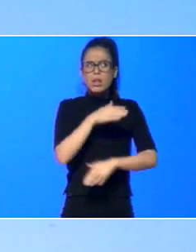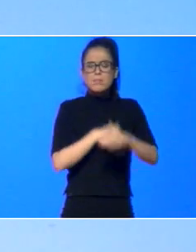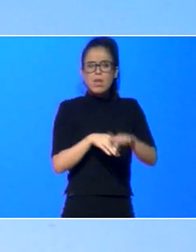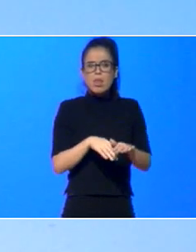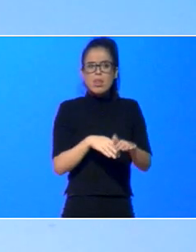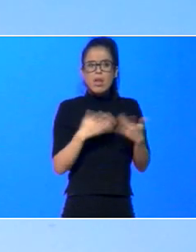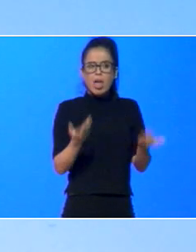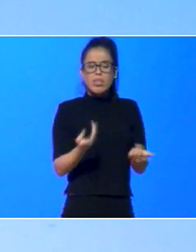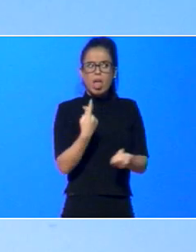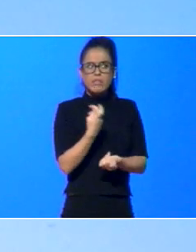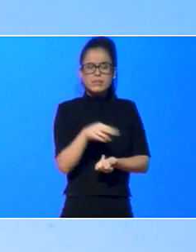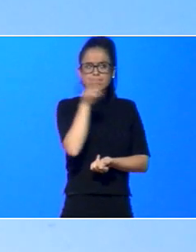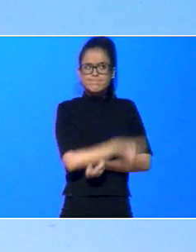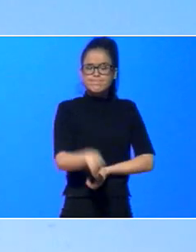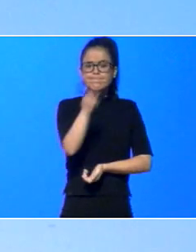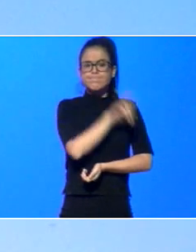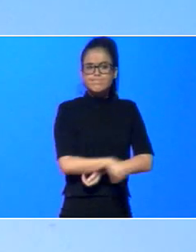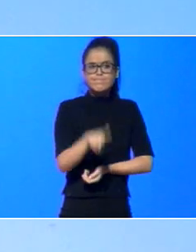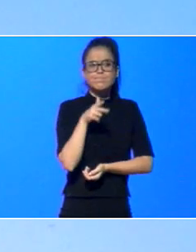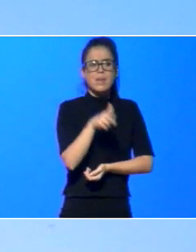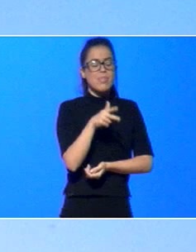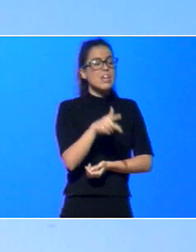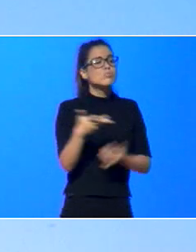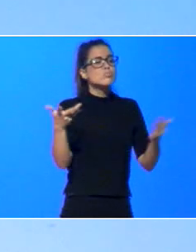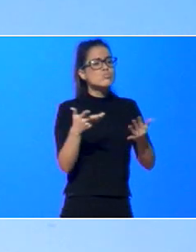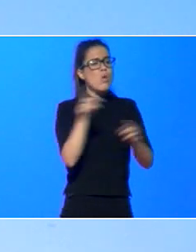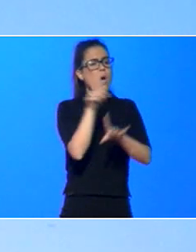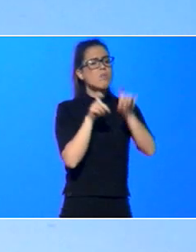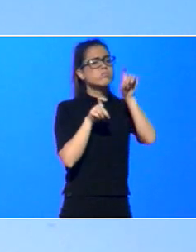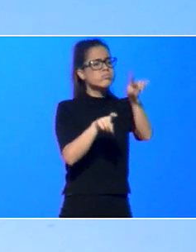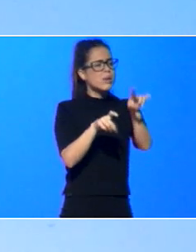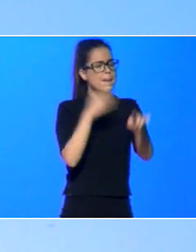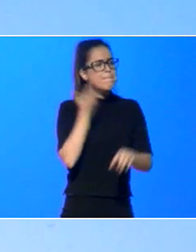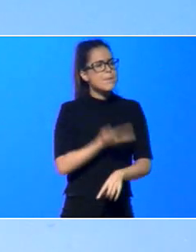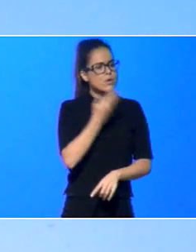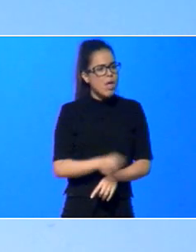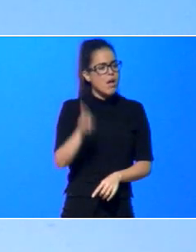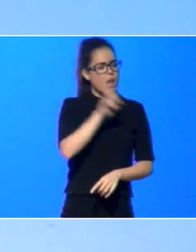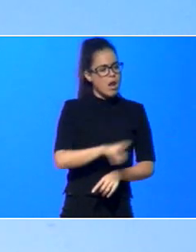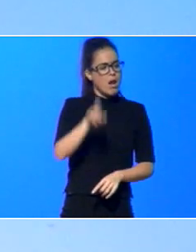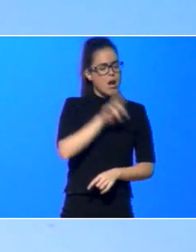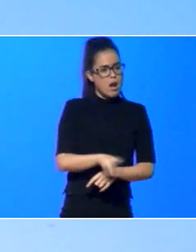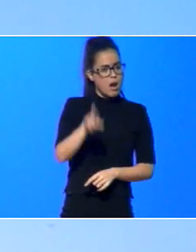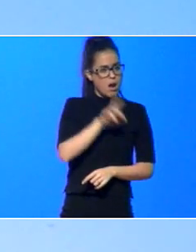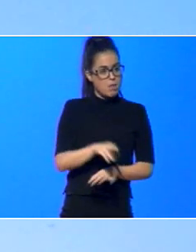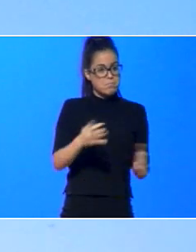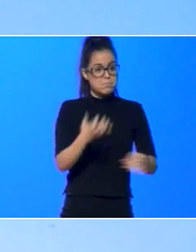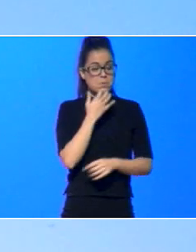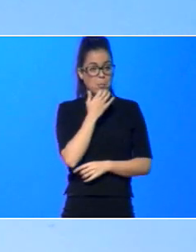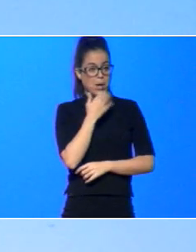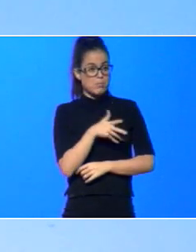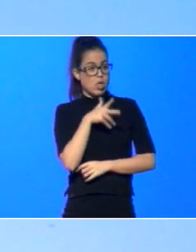subrayarlos Qué derechos es importante subrayar Pues en primer lugar el derecho a una igual